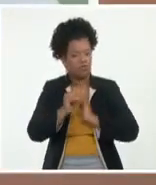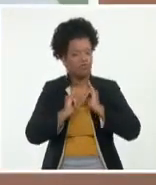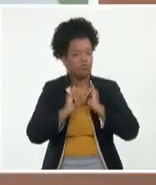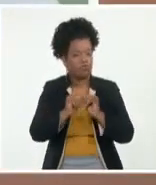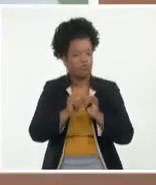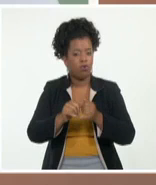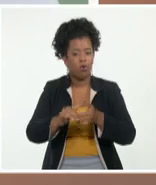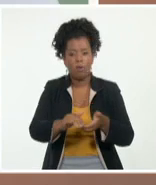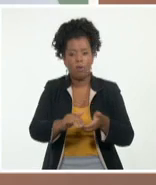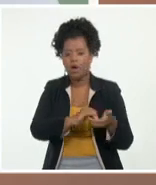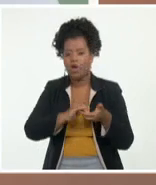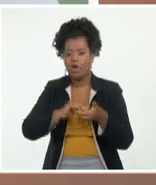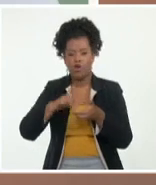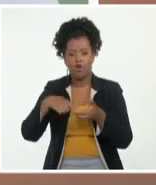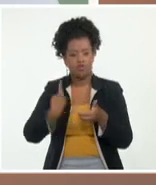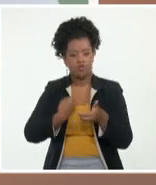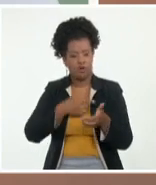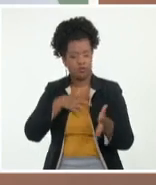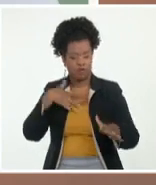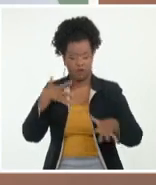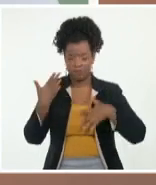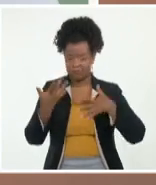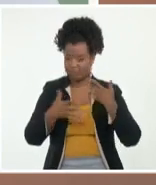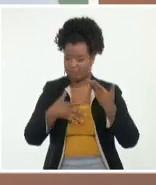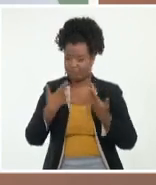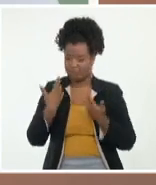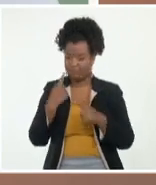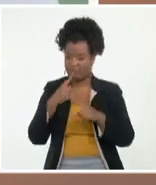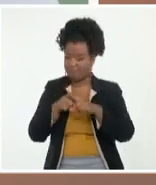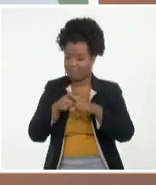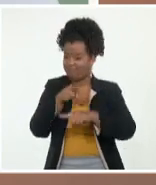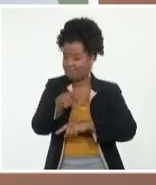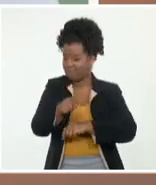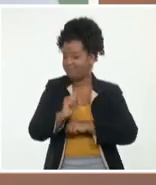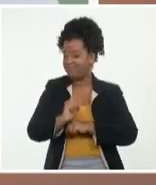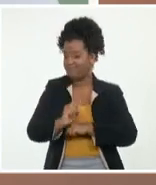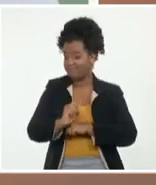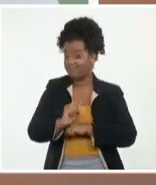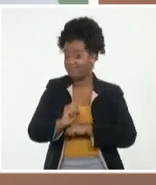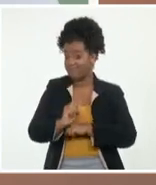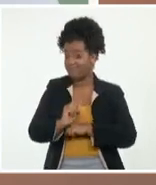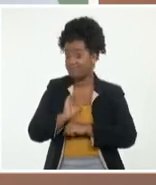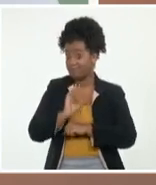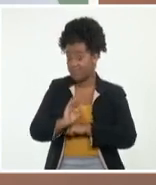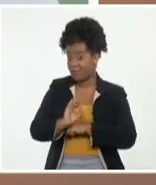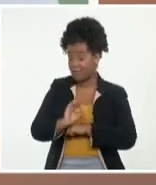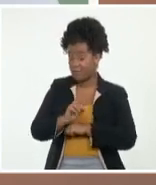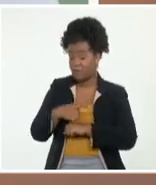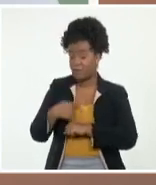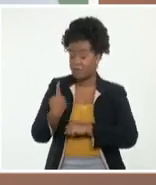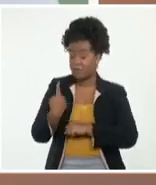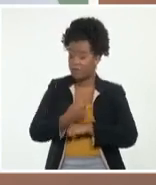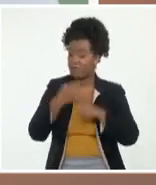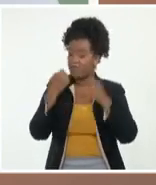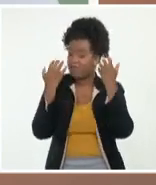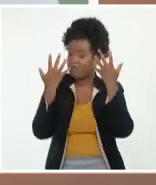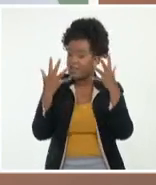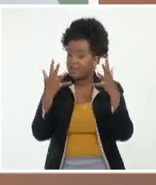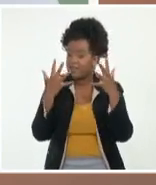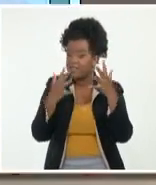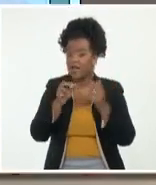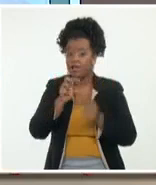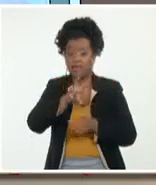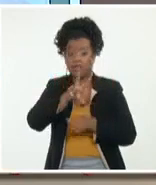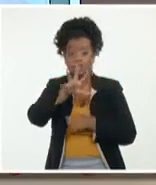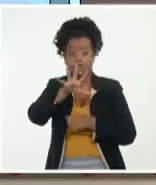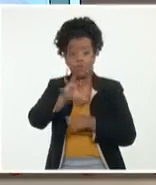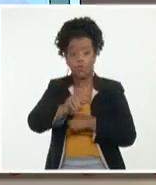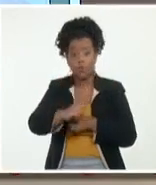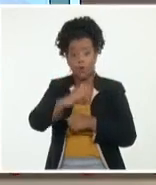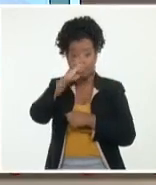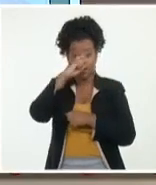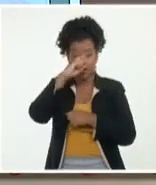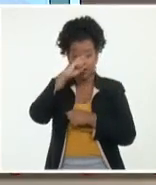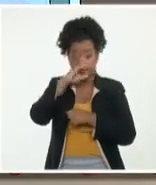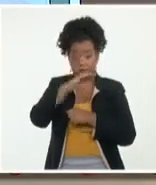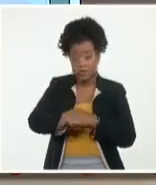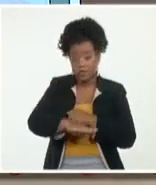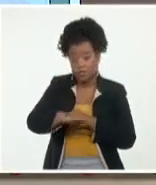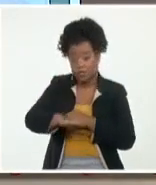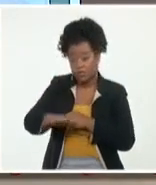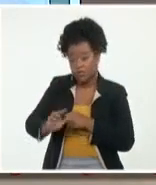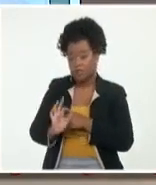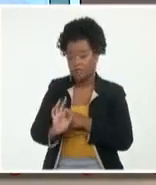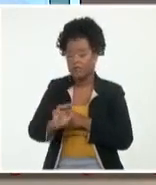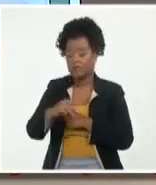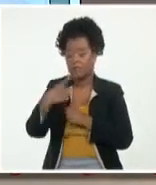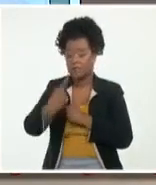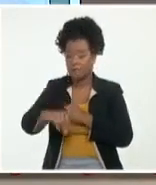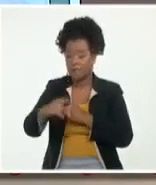estamos orgullosos de ellos. Y claro que hay orgullo y reconocimiento hacia los 350 sujetos que se involucrarán en este